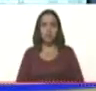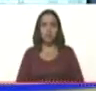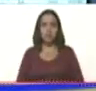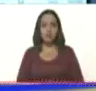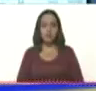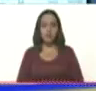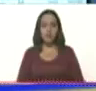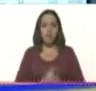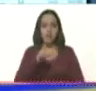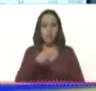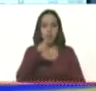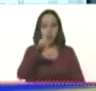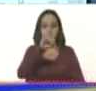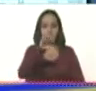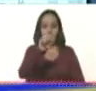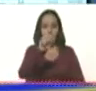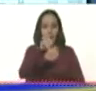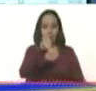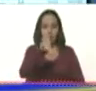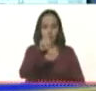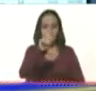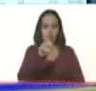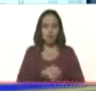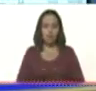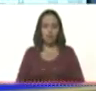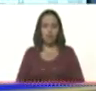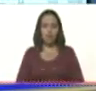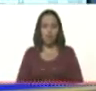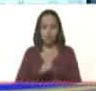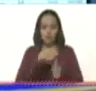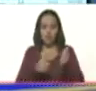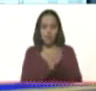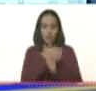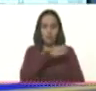Compañero Ricardo Menéndez, vicepresidente de